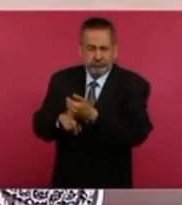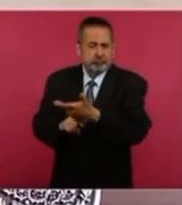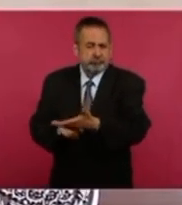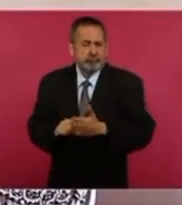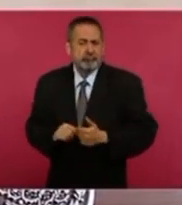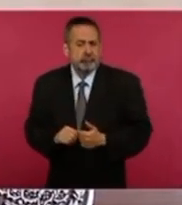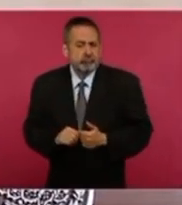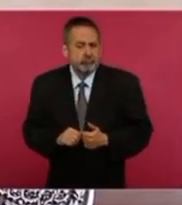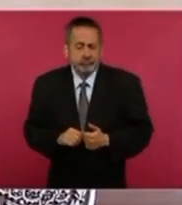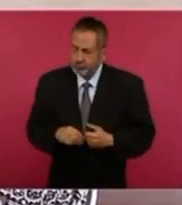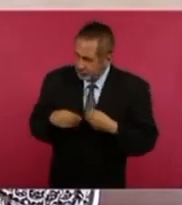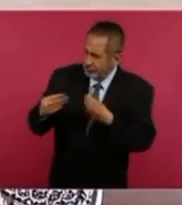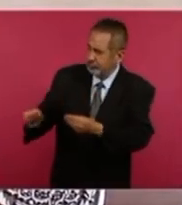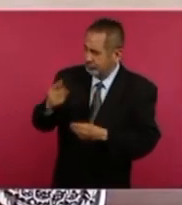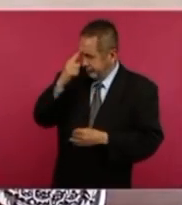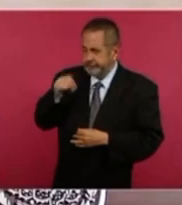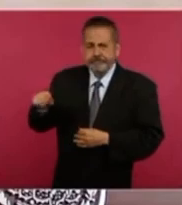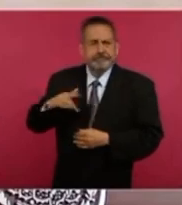bienestar.